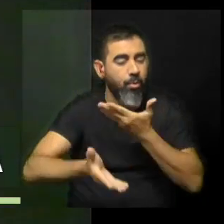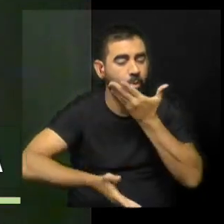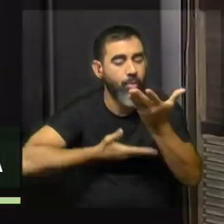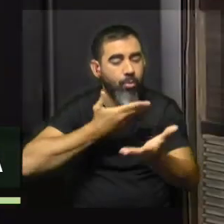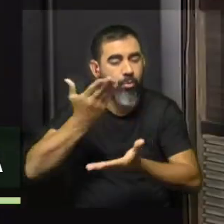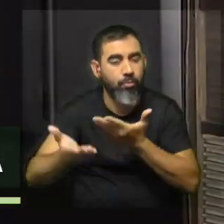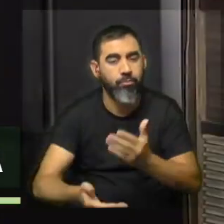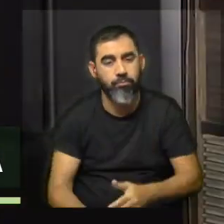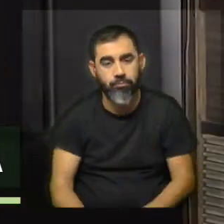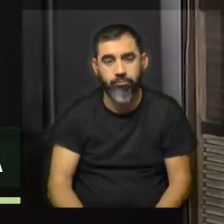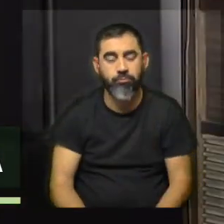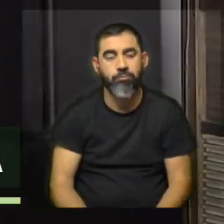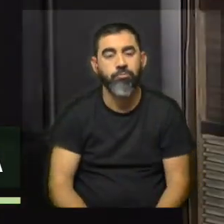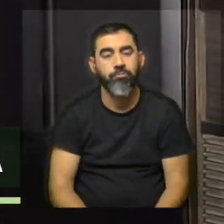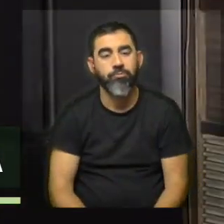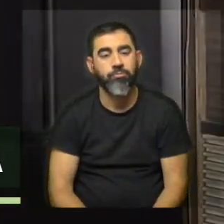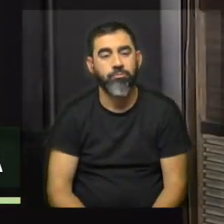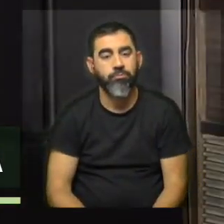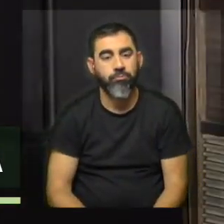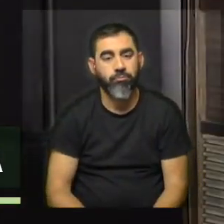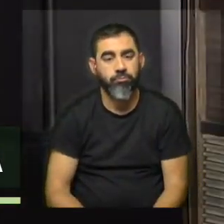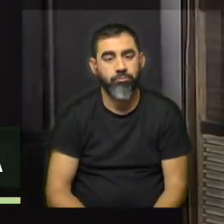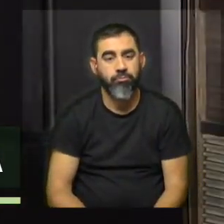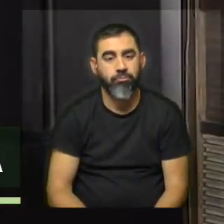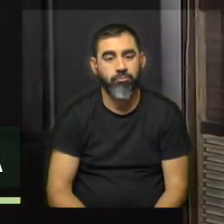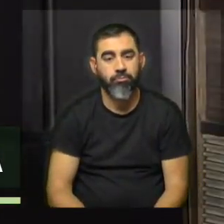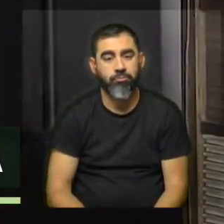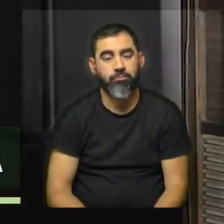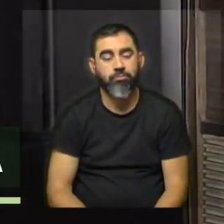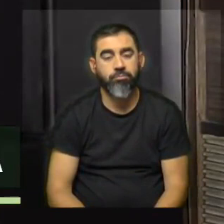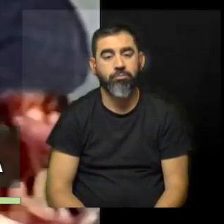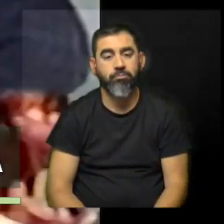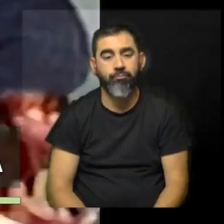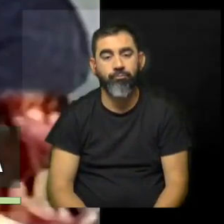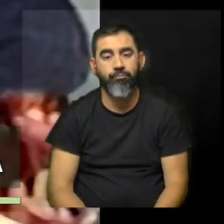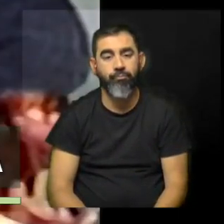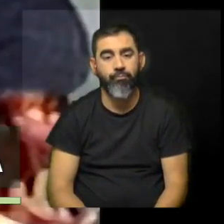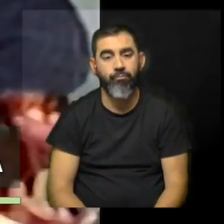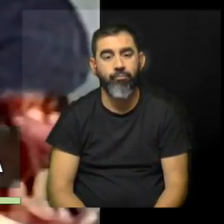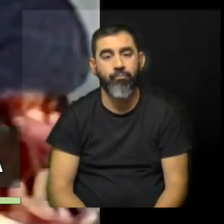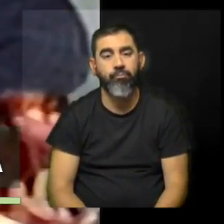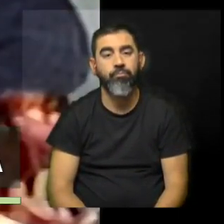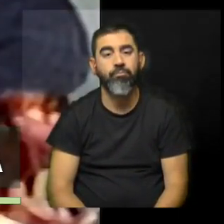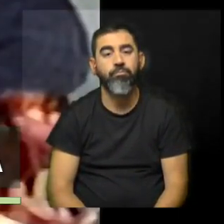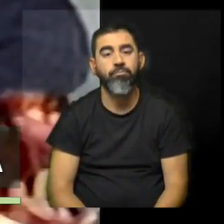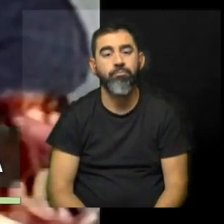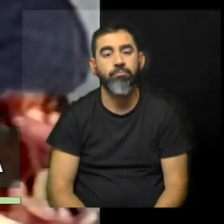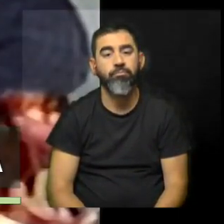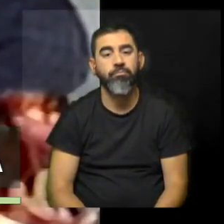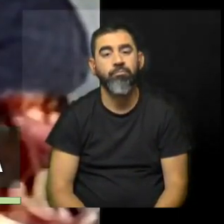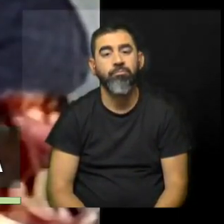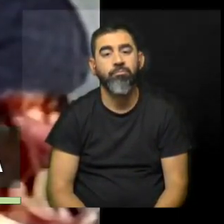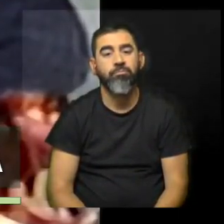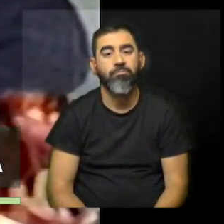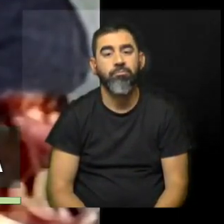lo que ellos se movían, ¿no? Con otros escritores, otra gente, otros músicos, lo que fuera. ¿Vos a Papico Civil lo conocés?